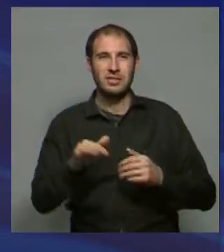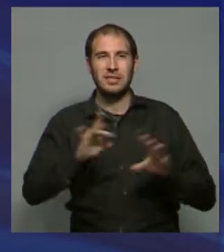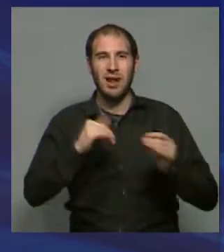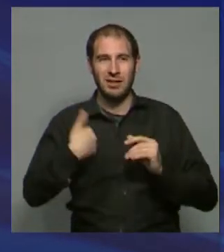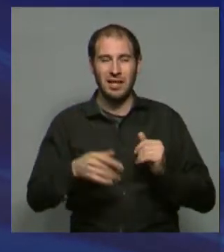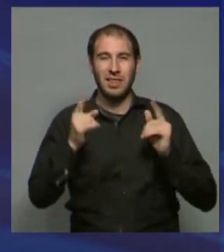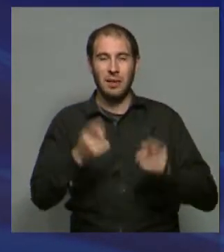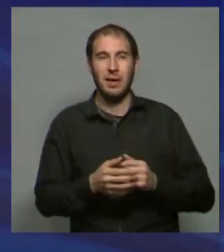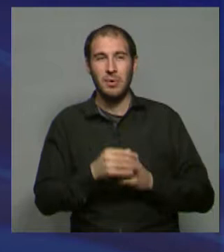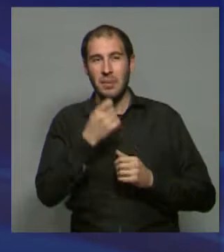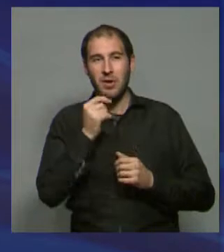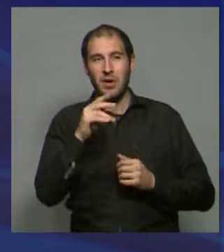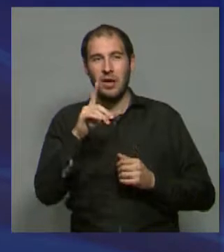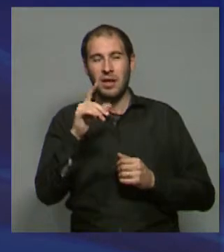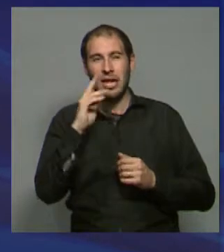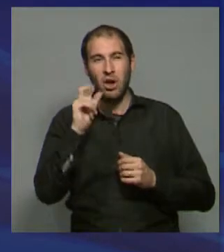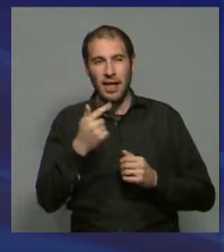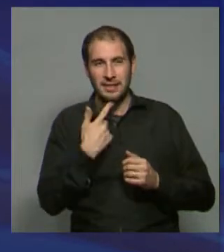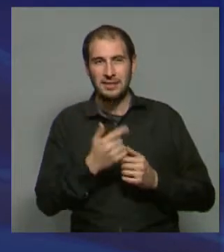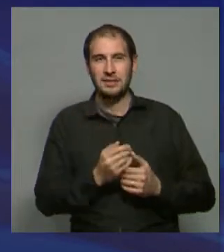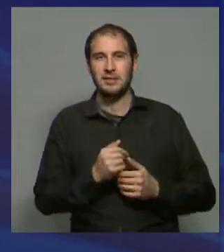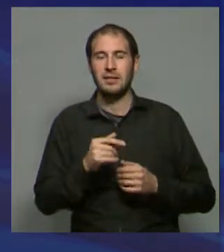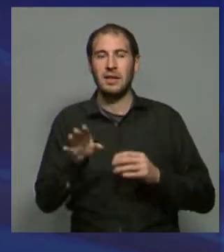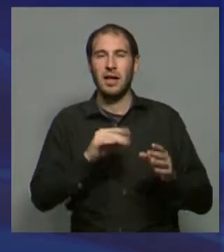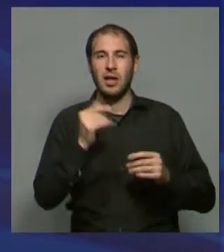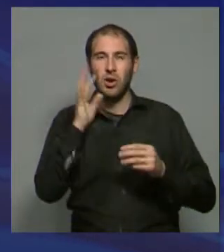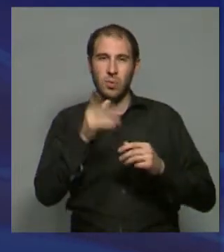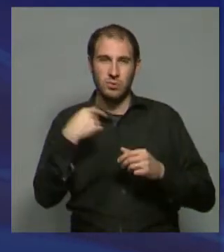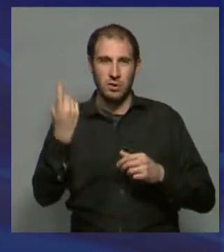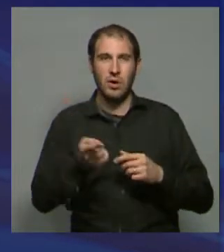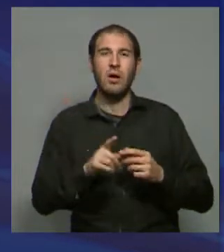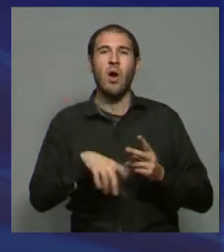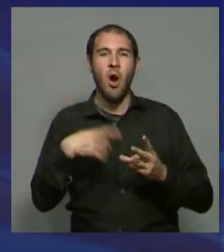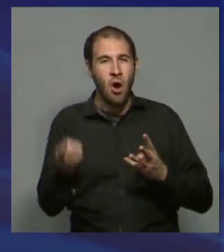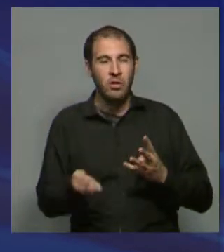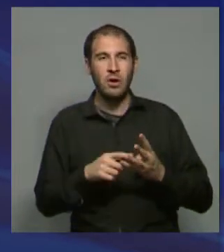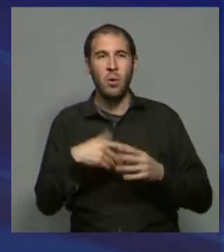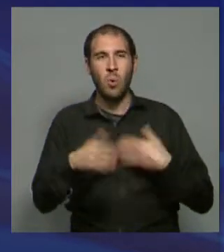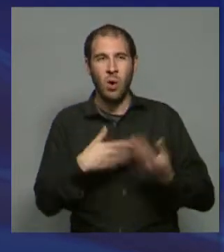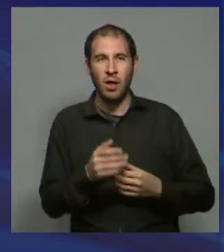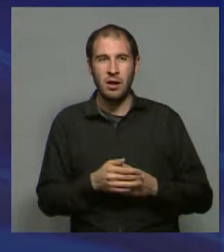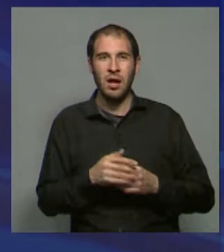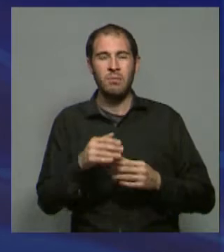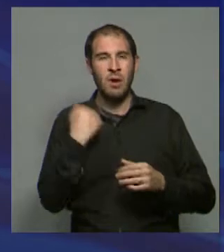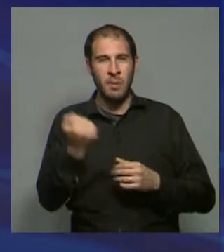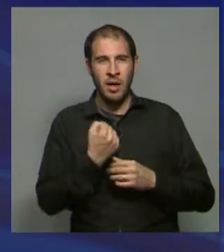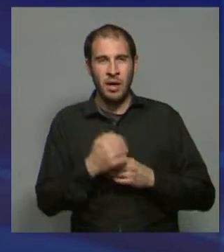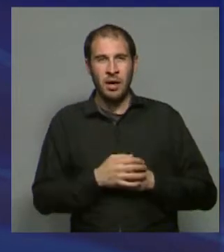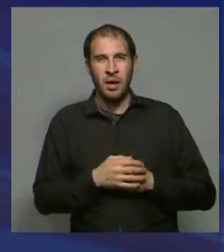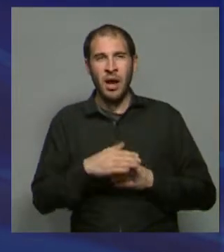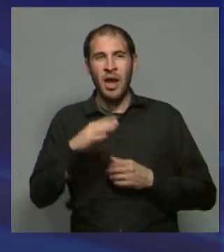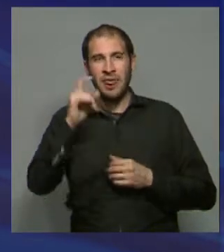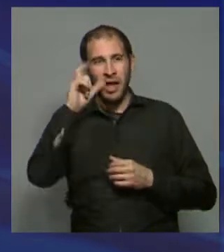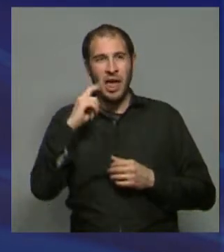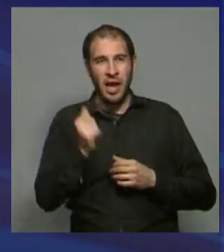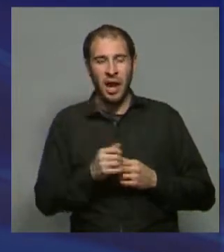argentino. También tenemos a, por ejemplo, Nicolás Laprovítola, que viene del Zenit ruso. Otro de los jugadores que se pueden destacar es Marcos de Lía,